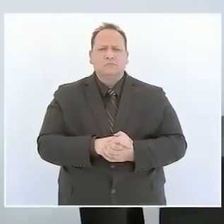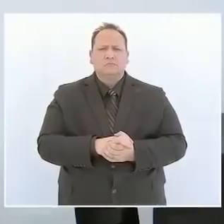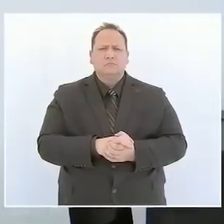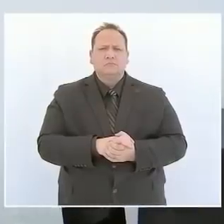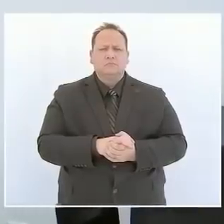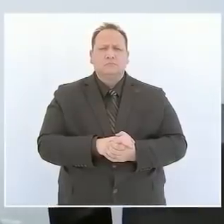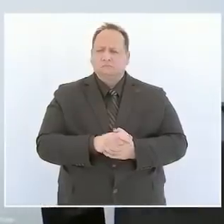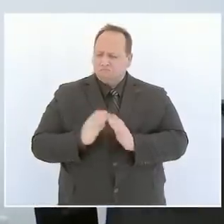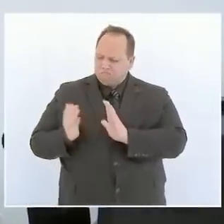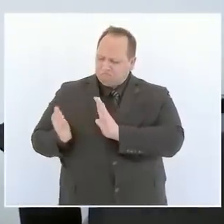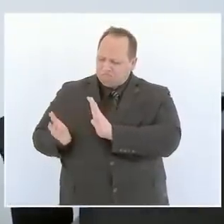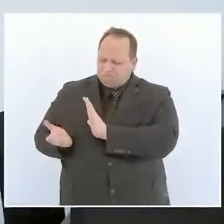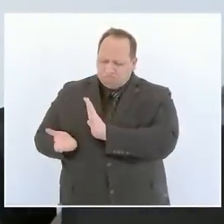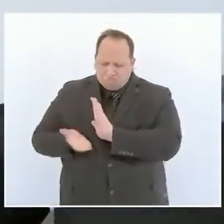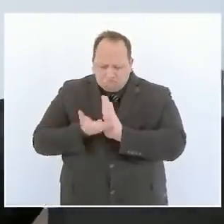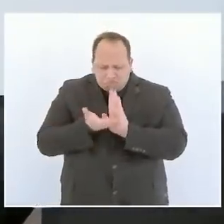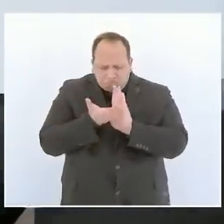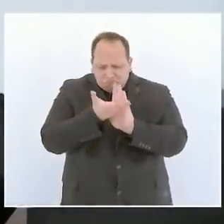Se construye